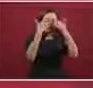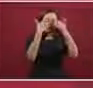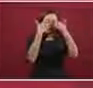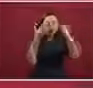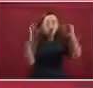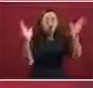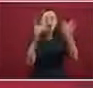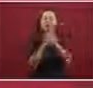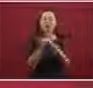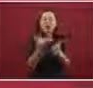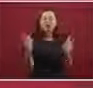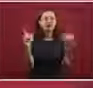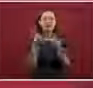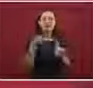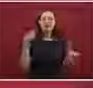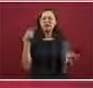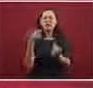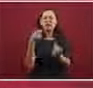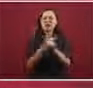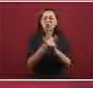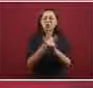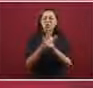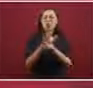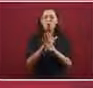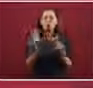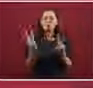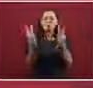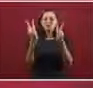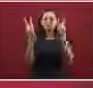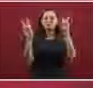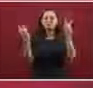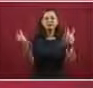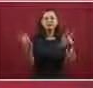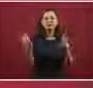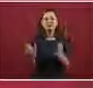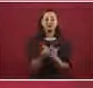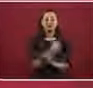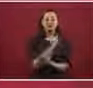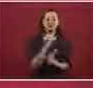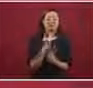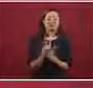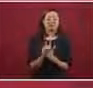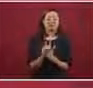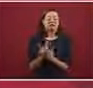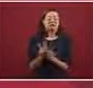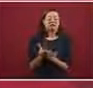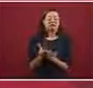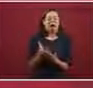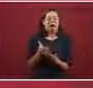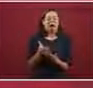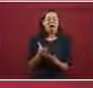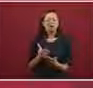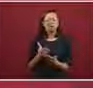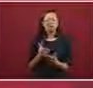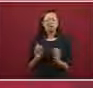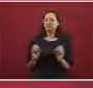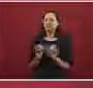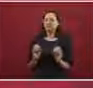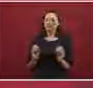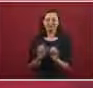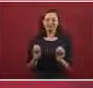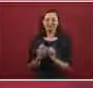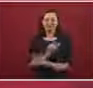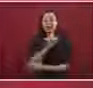que se resume en la frase: al margen de la ley, nada; por encima de la